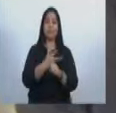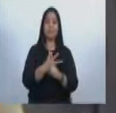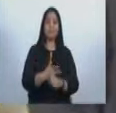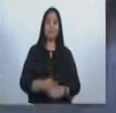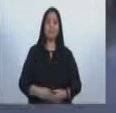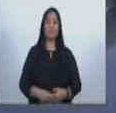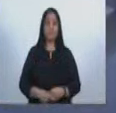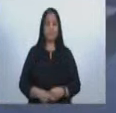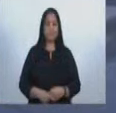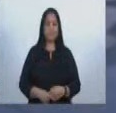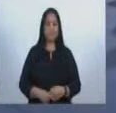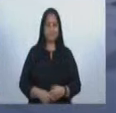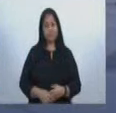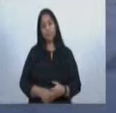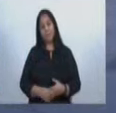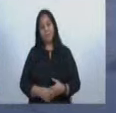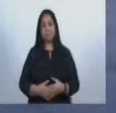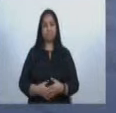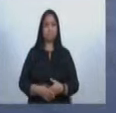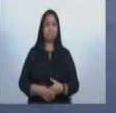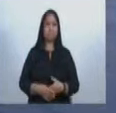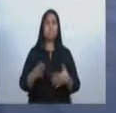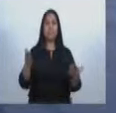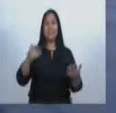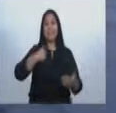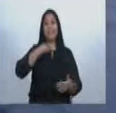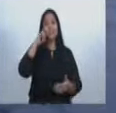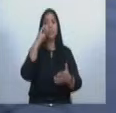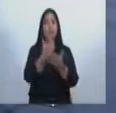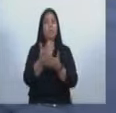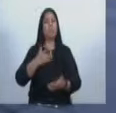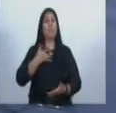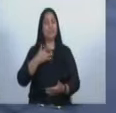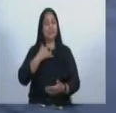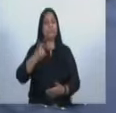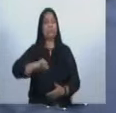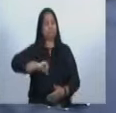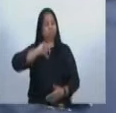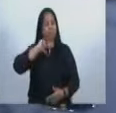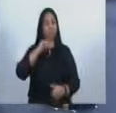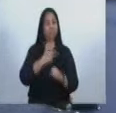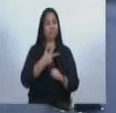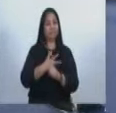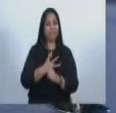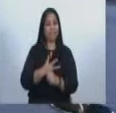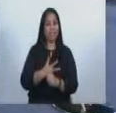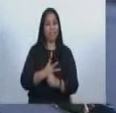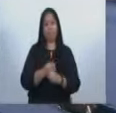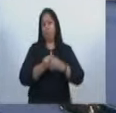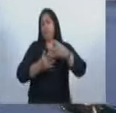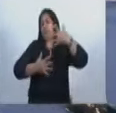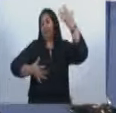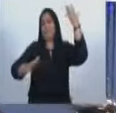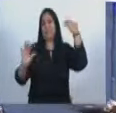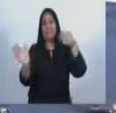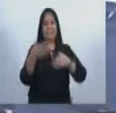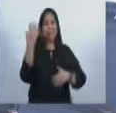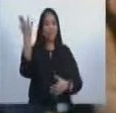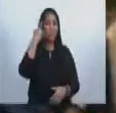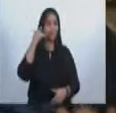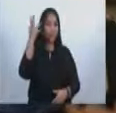Guatemala Bueno yo creo que razones para sentirse orgulloso de Guatemala existen todos los